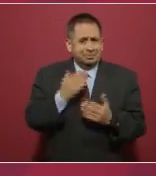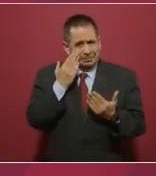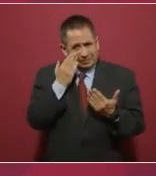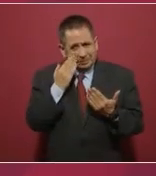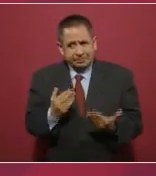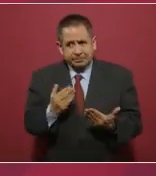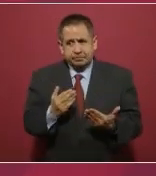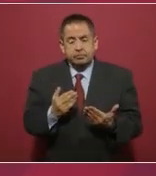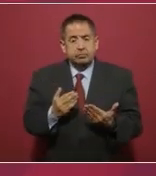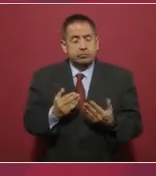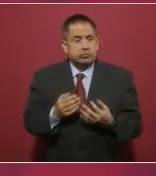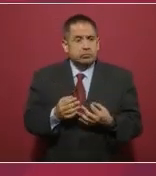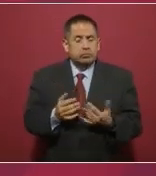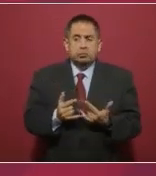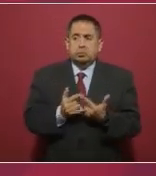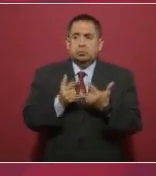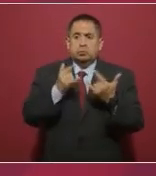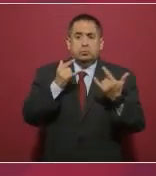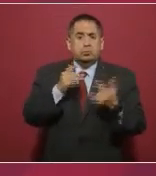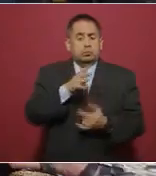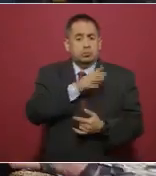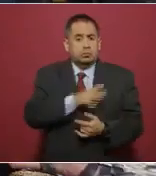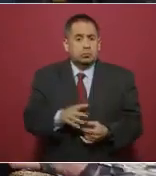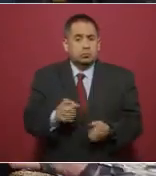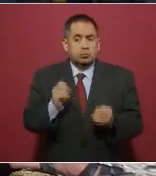podría decir histórico,